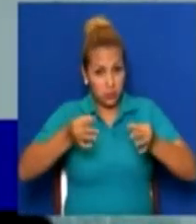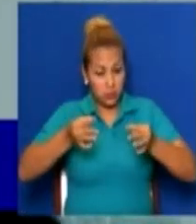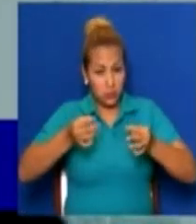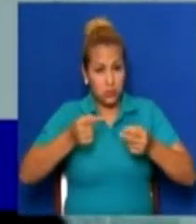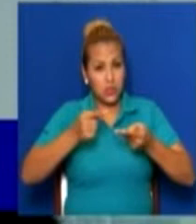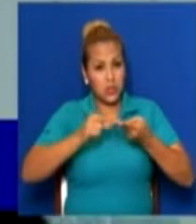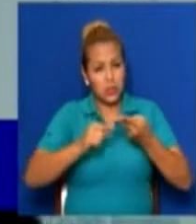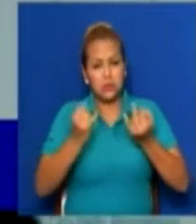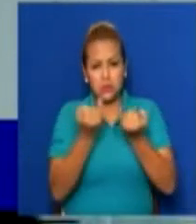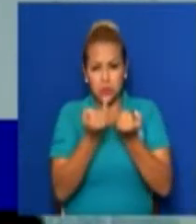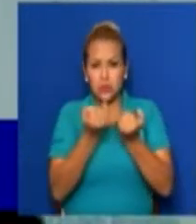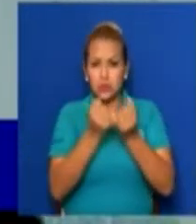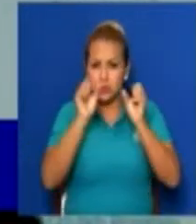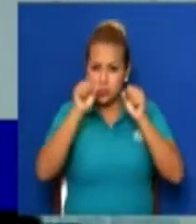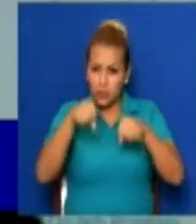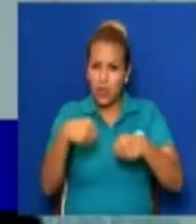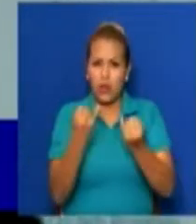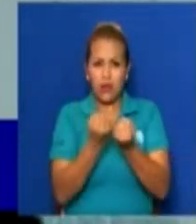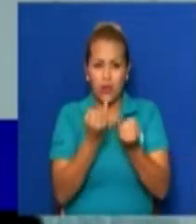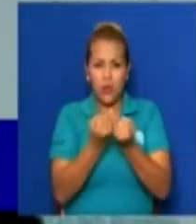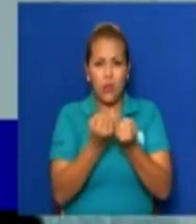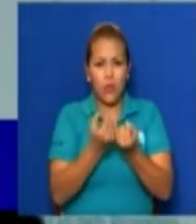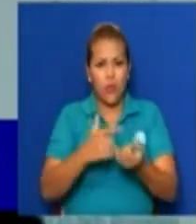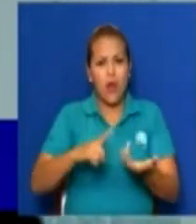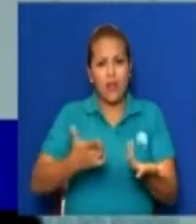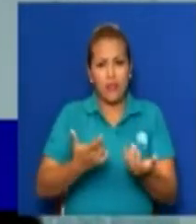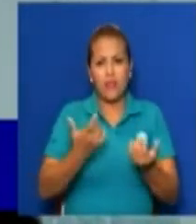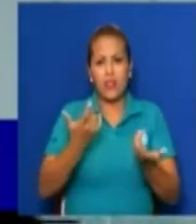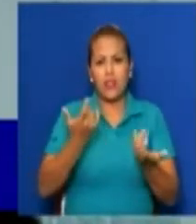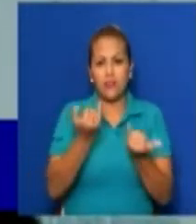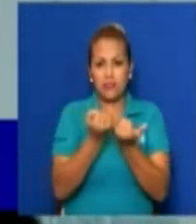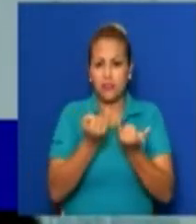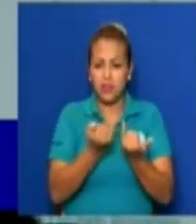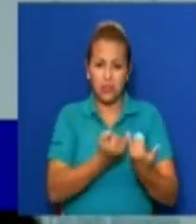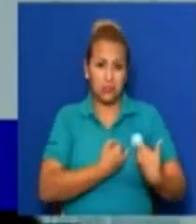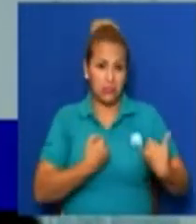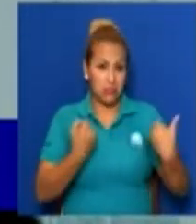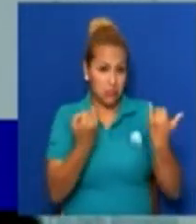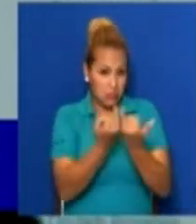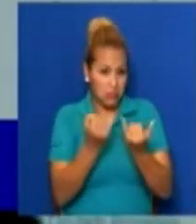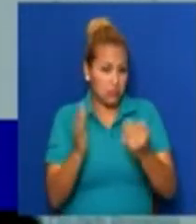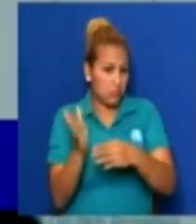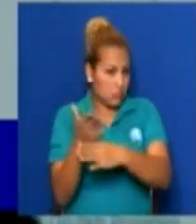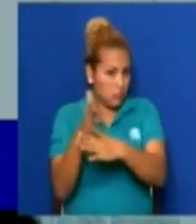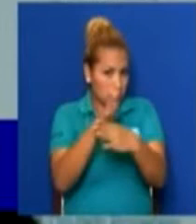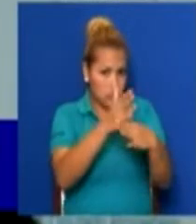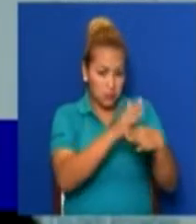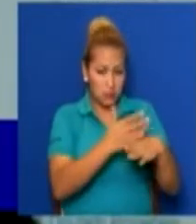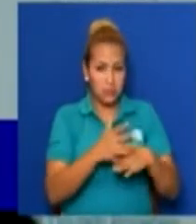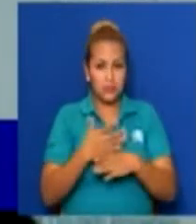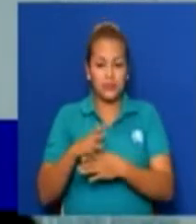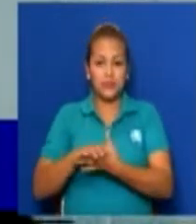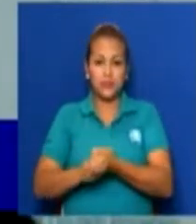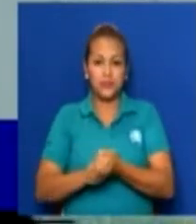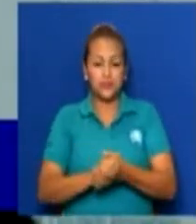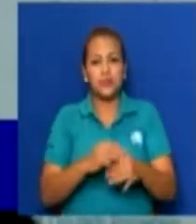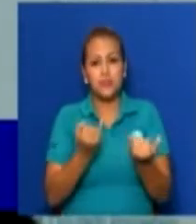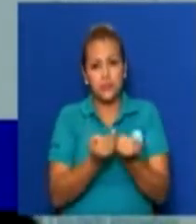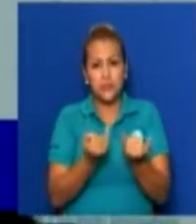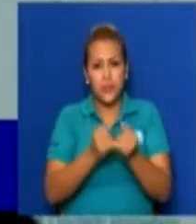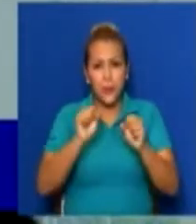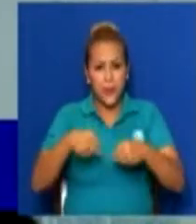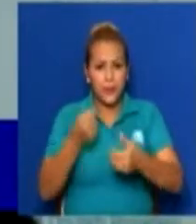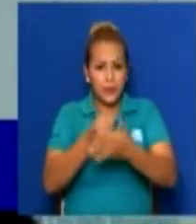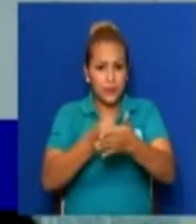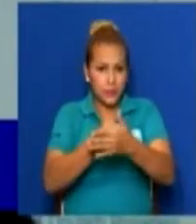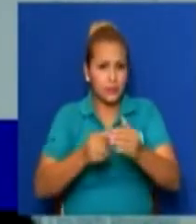transformación institucional. De tal manera que la Ley 290, que es la Ley de Organización, Competencias y Procedimientos